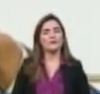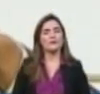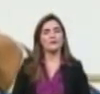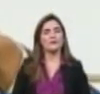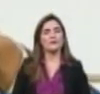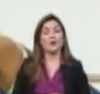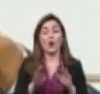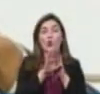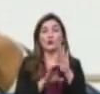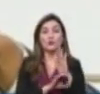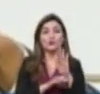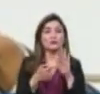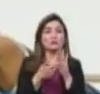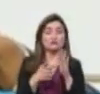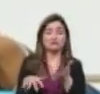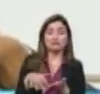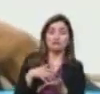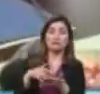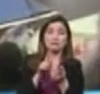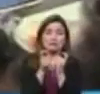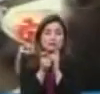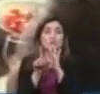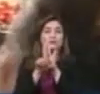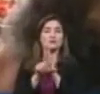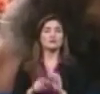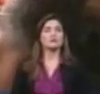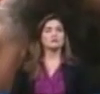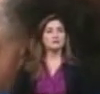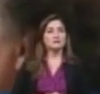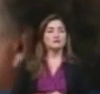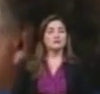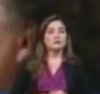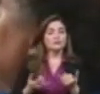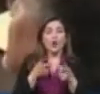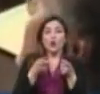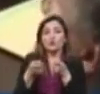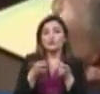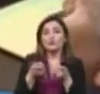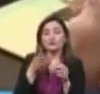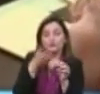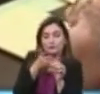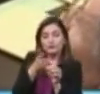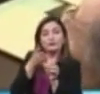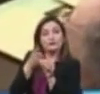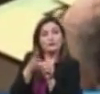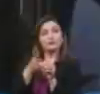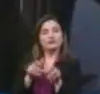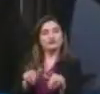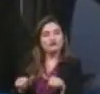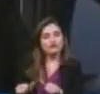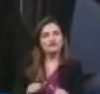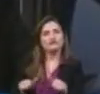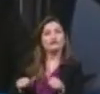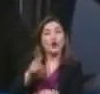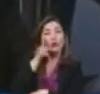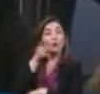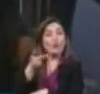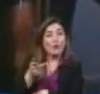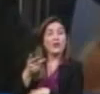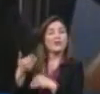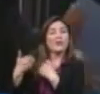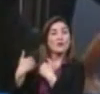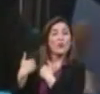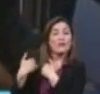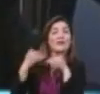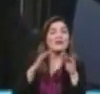la constitucionalidad de las enmiendas. Actualmente el control de la consecución de objetivos y la gestión de las entidades públicas es facultad